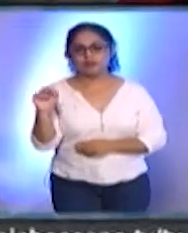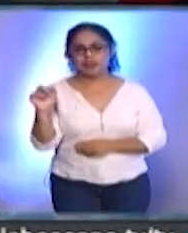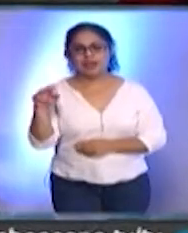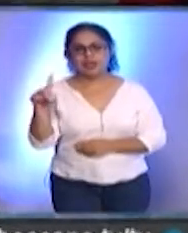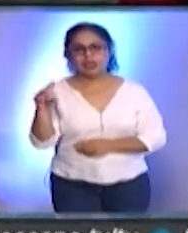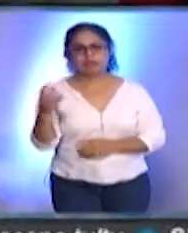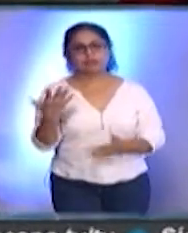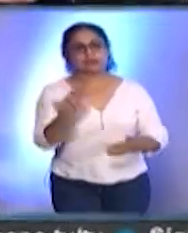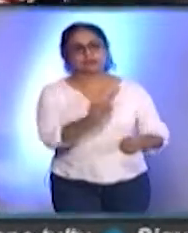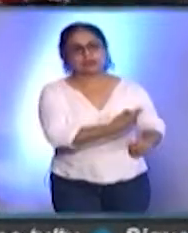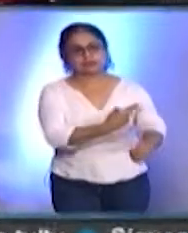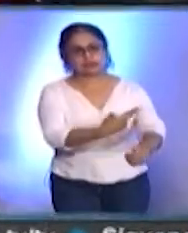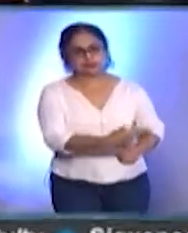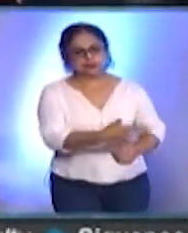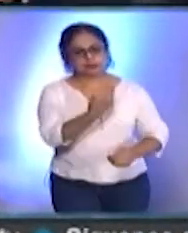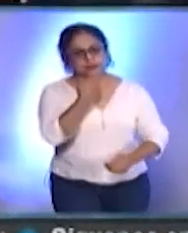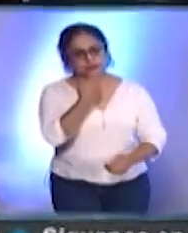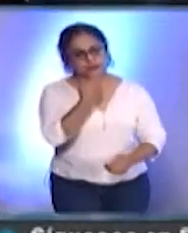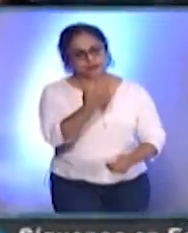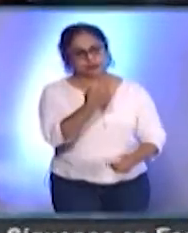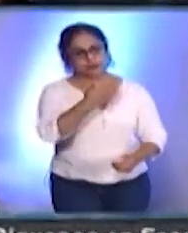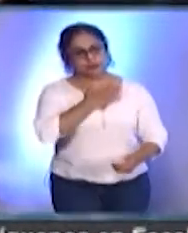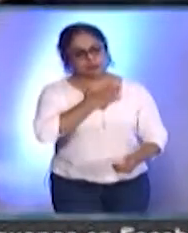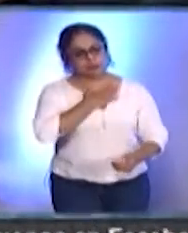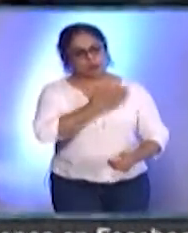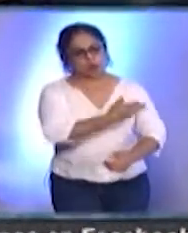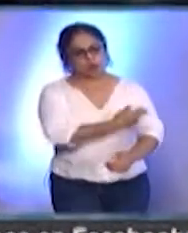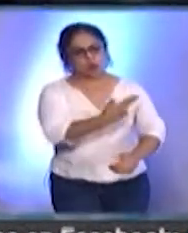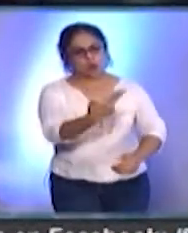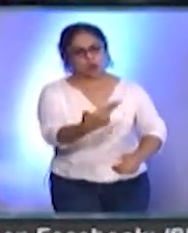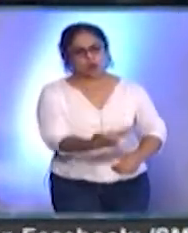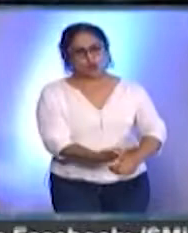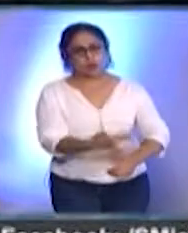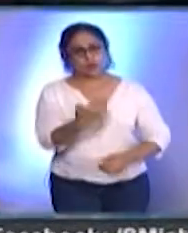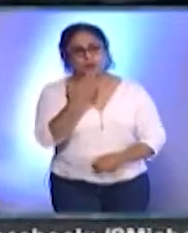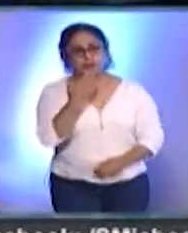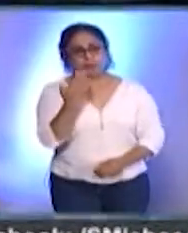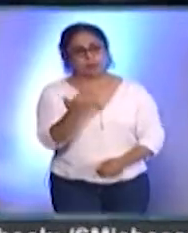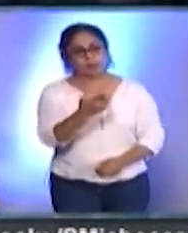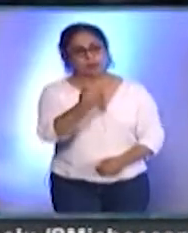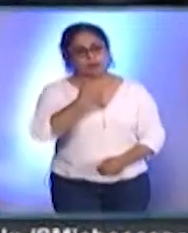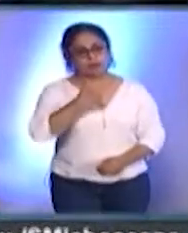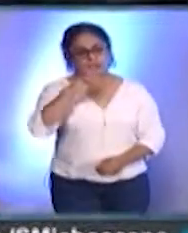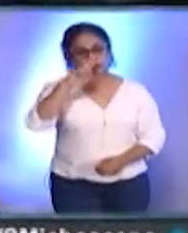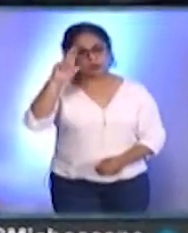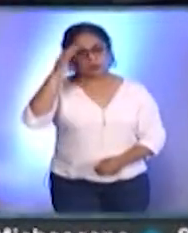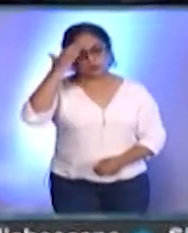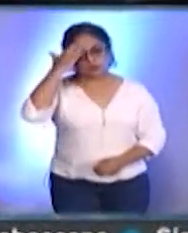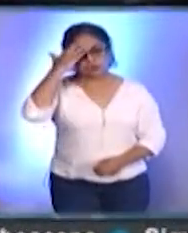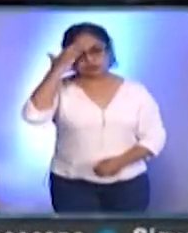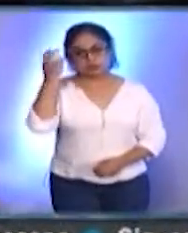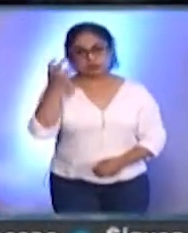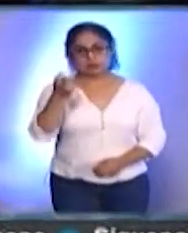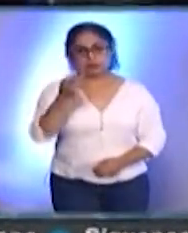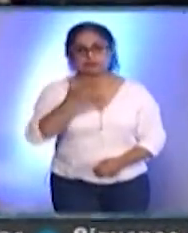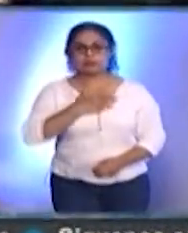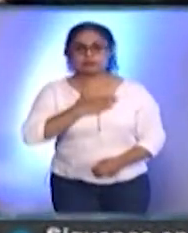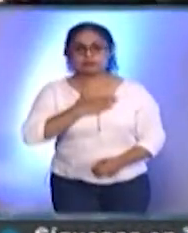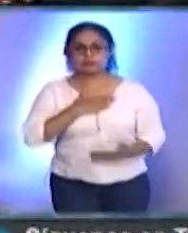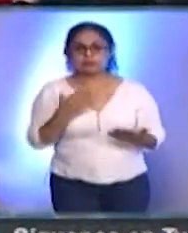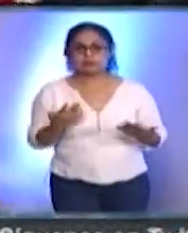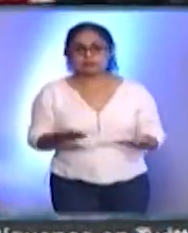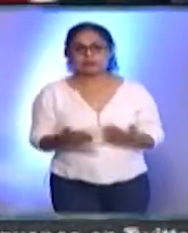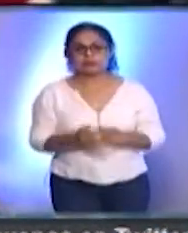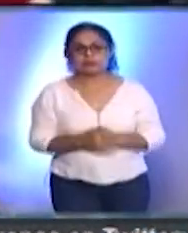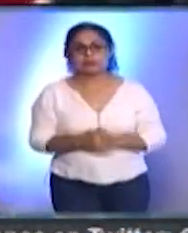por tal distinción. Pues es un alto honor ser reconocido por esta asociación de egresados de la Facultad de Derecho.